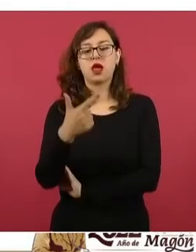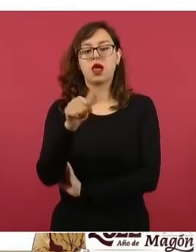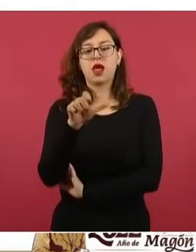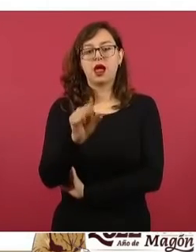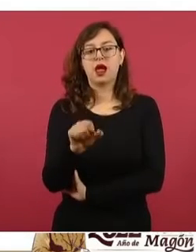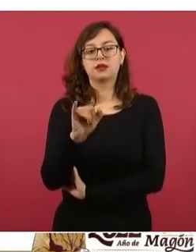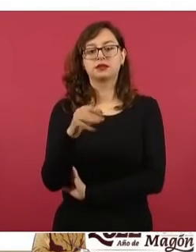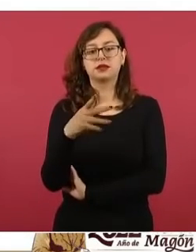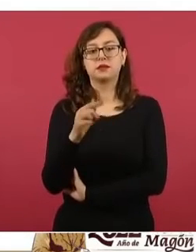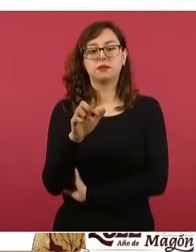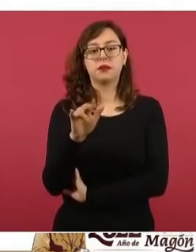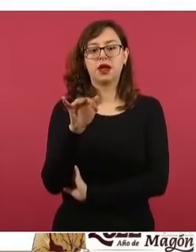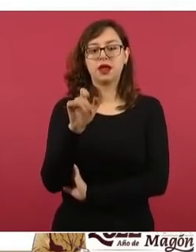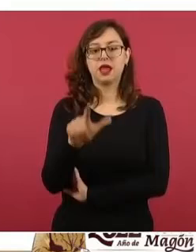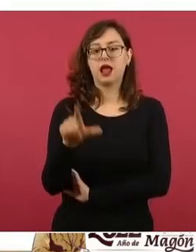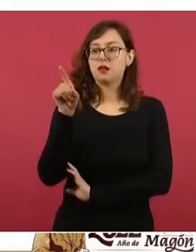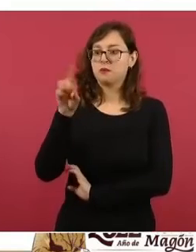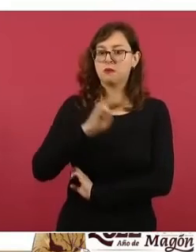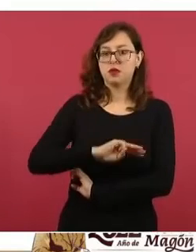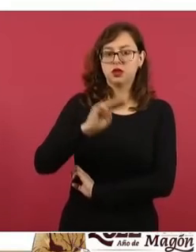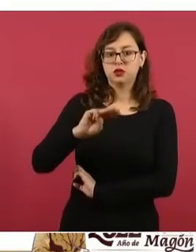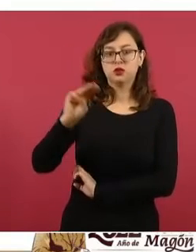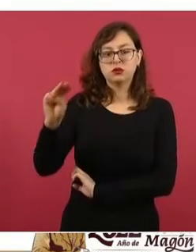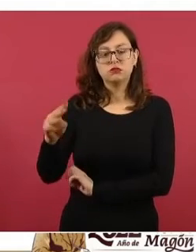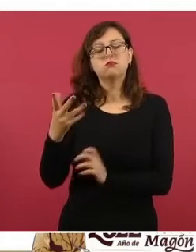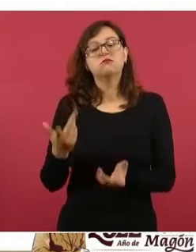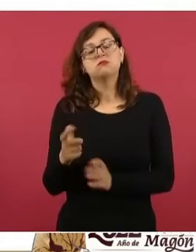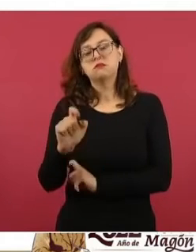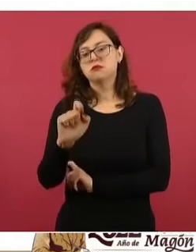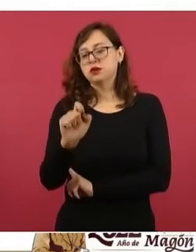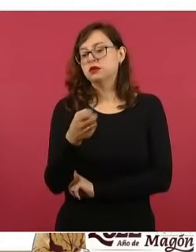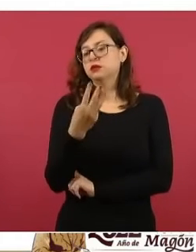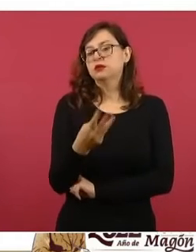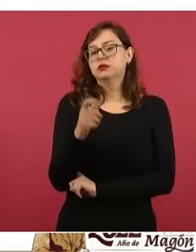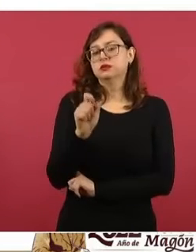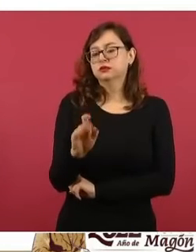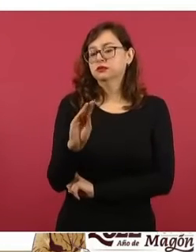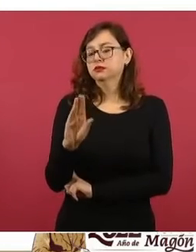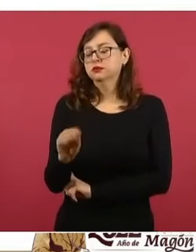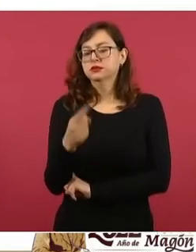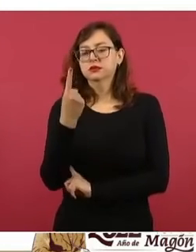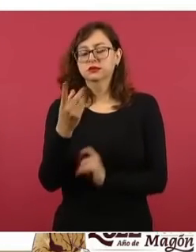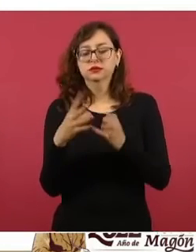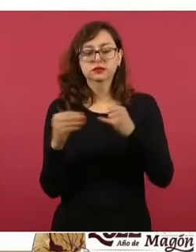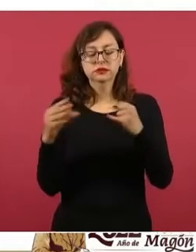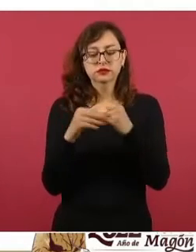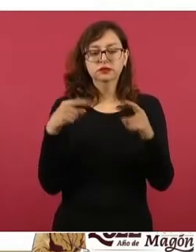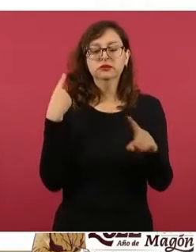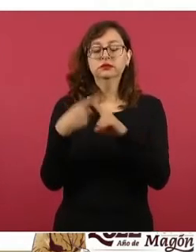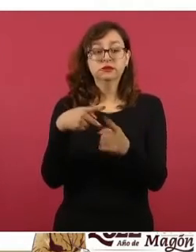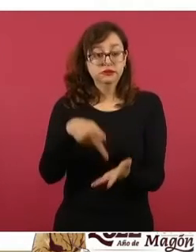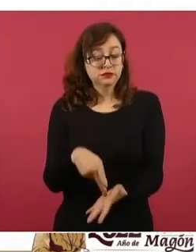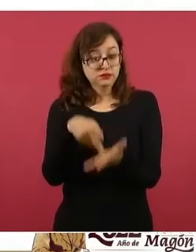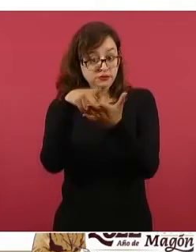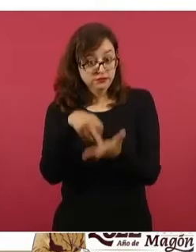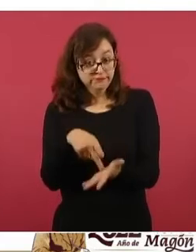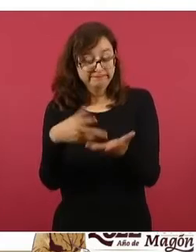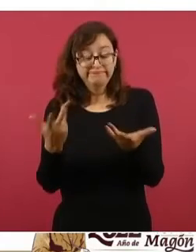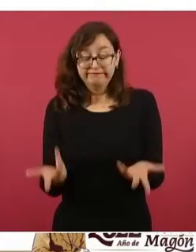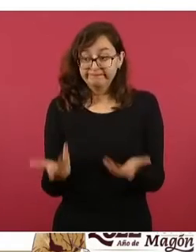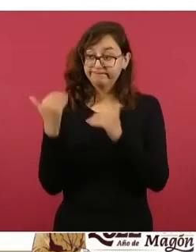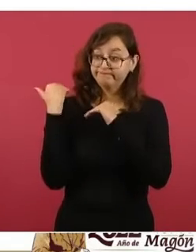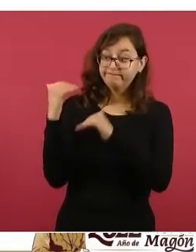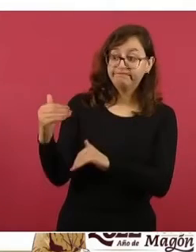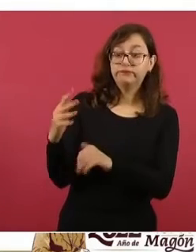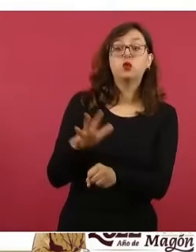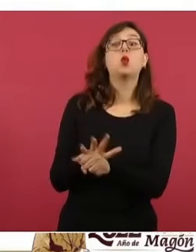en Sinápuro, Michoacán, donde el precio al público es de 23 pesos con 91 centavos por kilo, cuando el